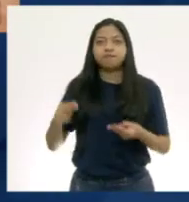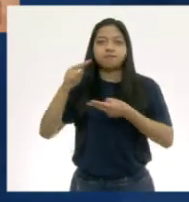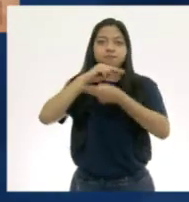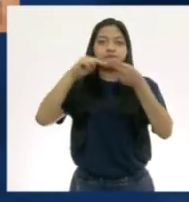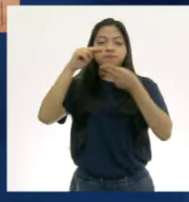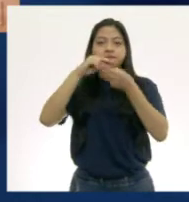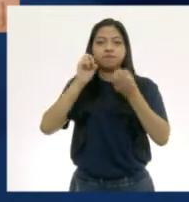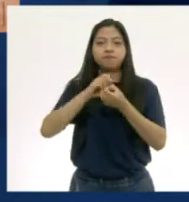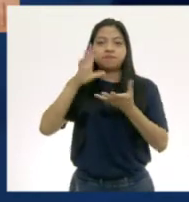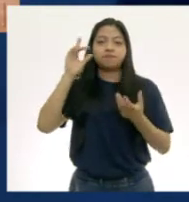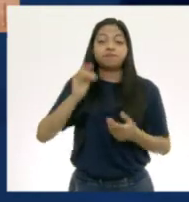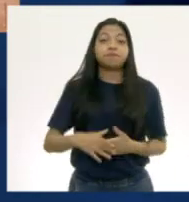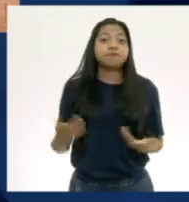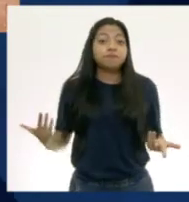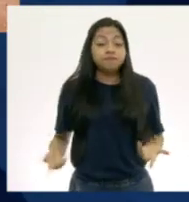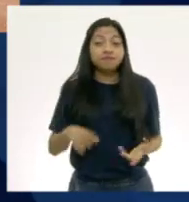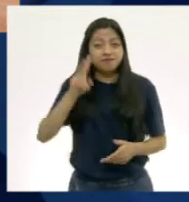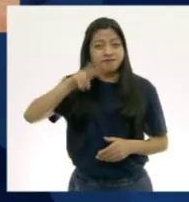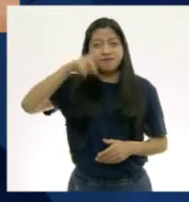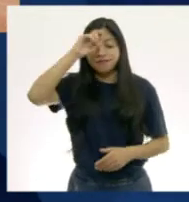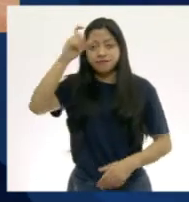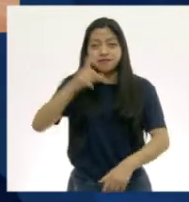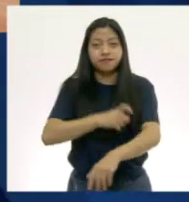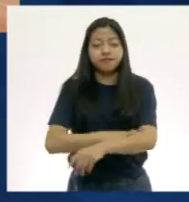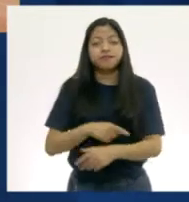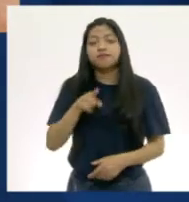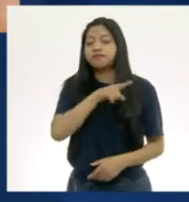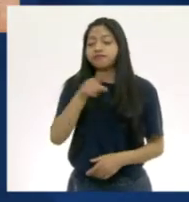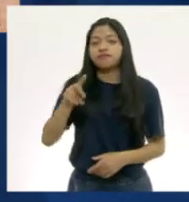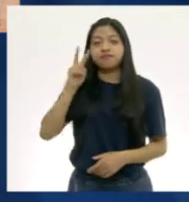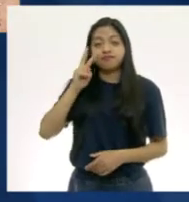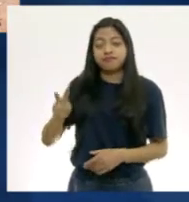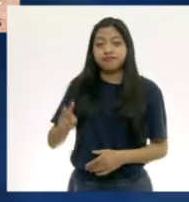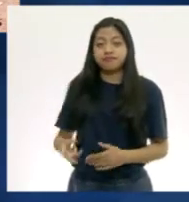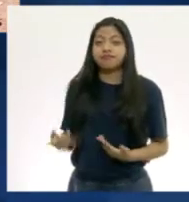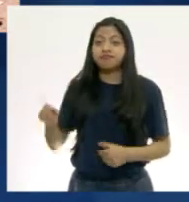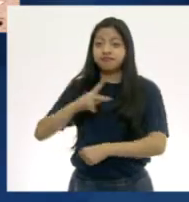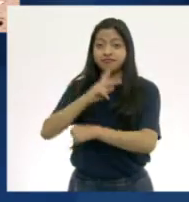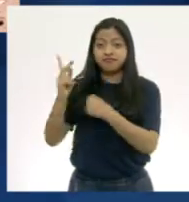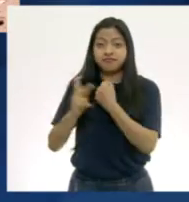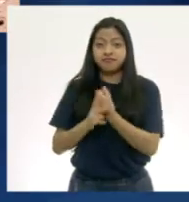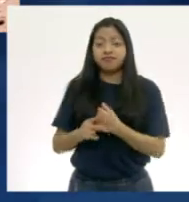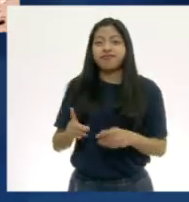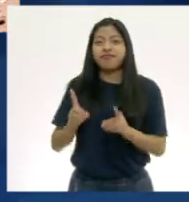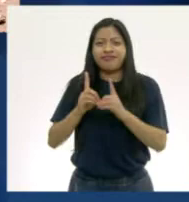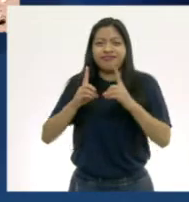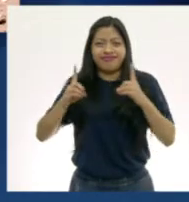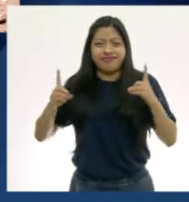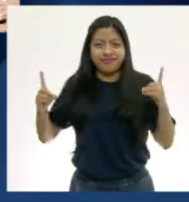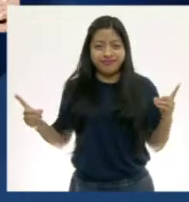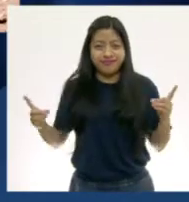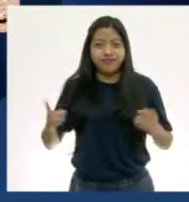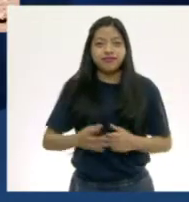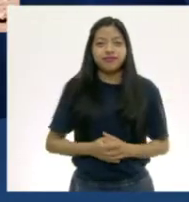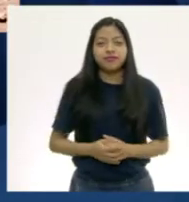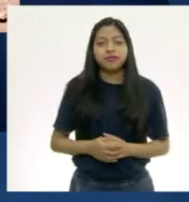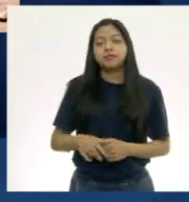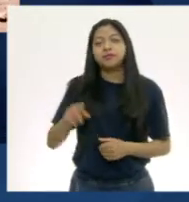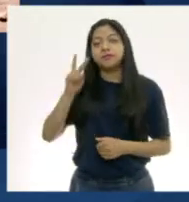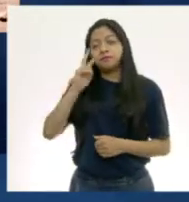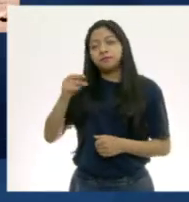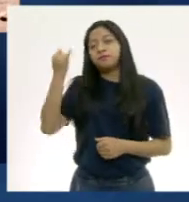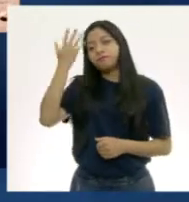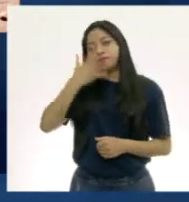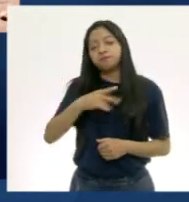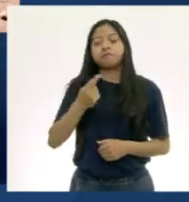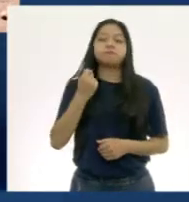consideraban esto, ¿no? Y bueno, en realidad Egipto, nosotros siempre vamos a tener la idea de que es un país en el desierto, ¿no? Vemos justamente las postales, las imágenes